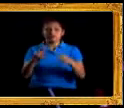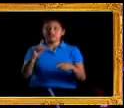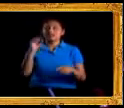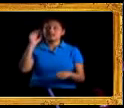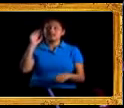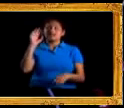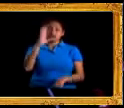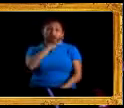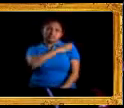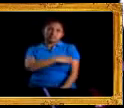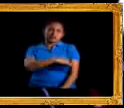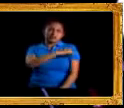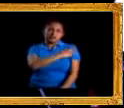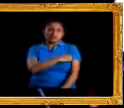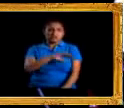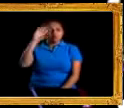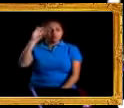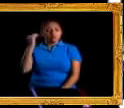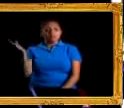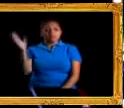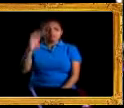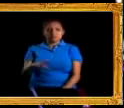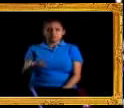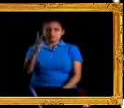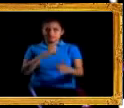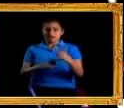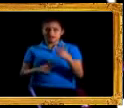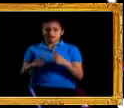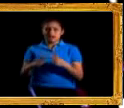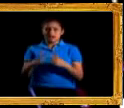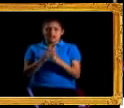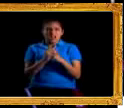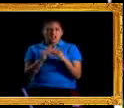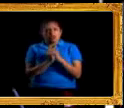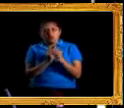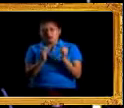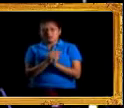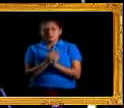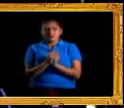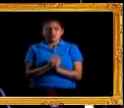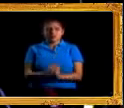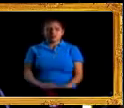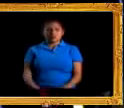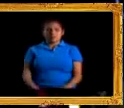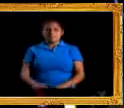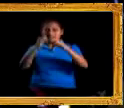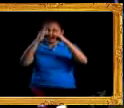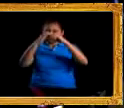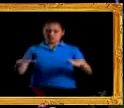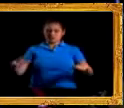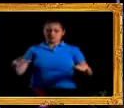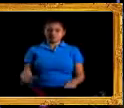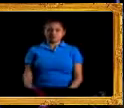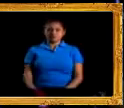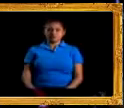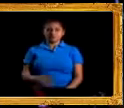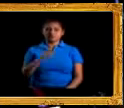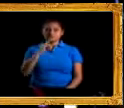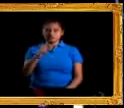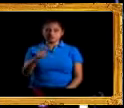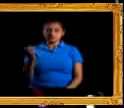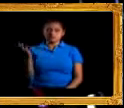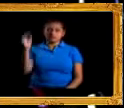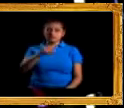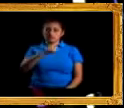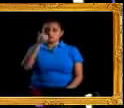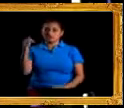del Señor. Porque después va a venir juicio. Después van a venir, hermano, destrucción. Dice en el